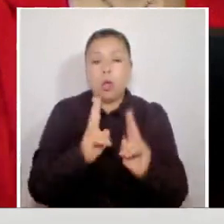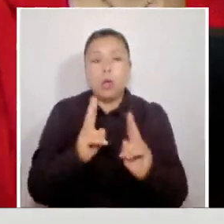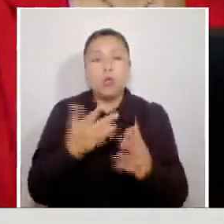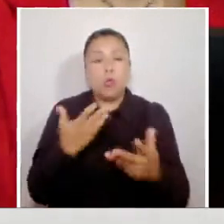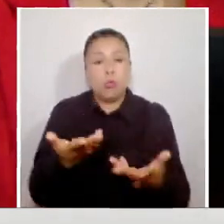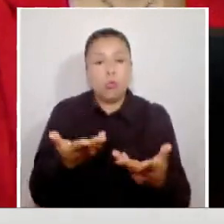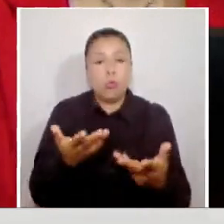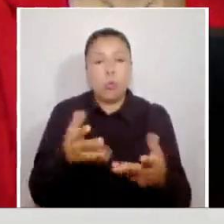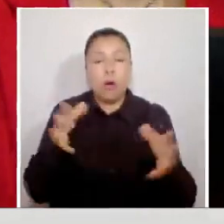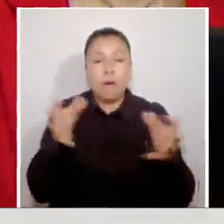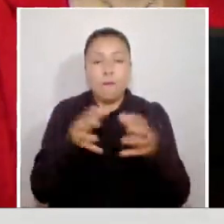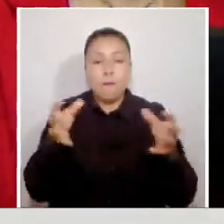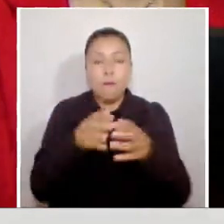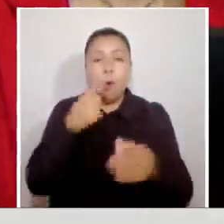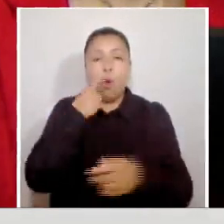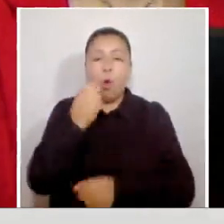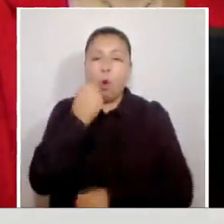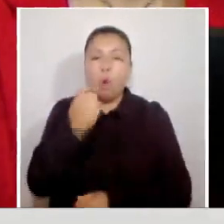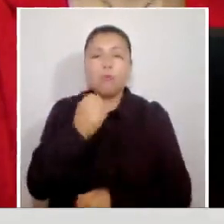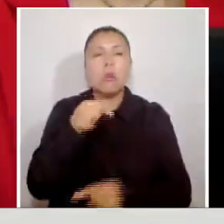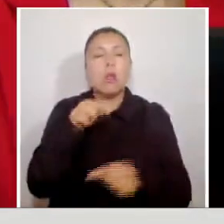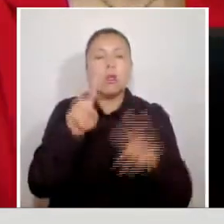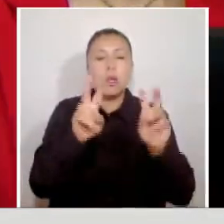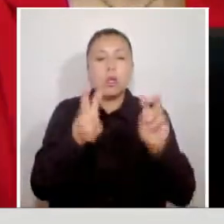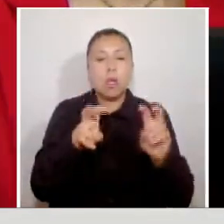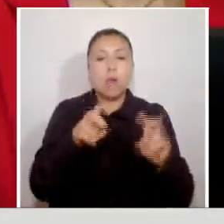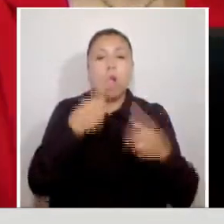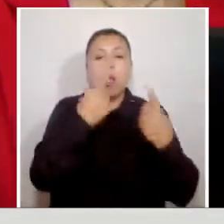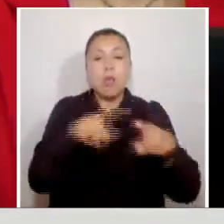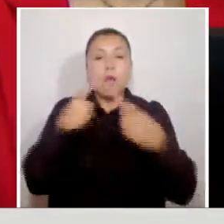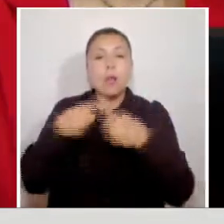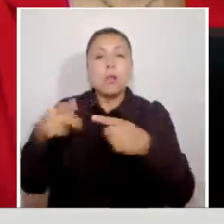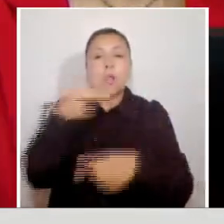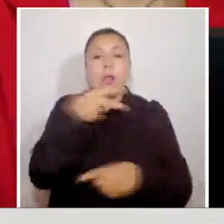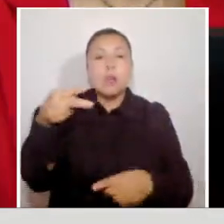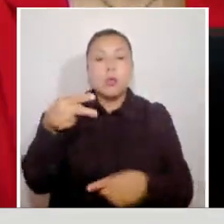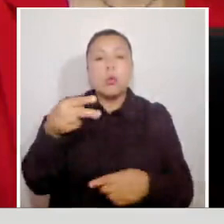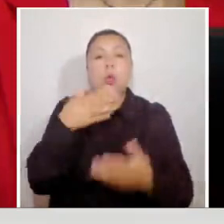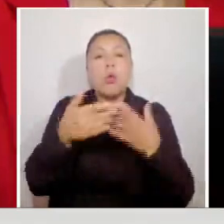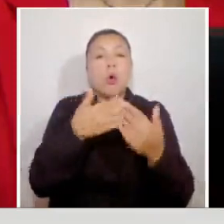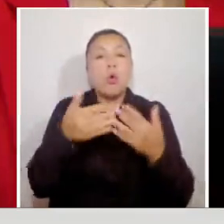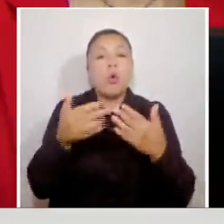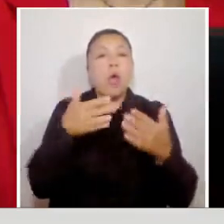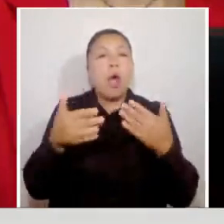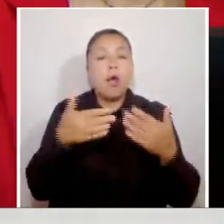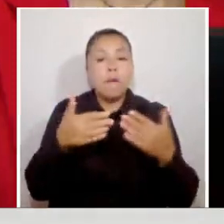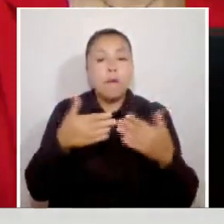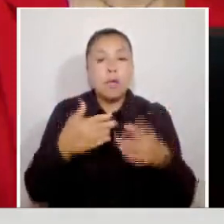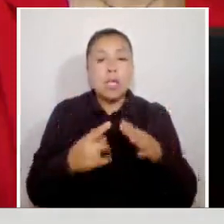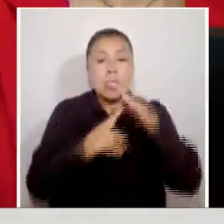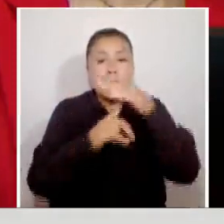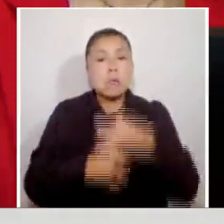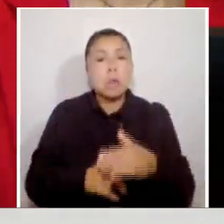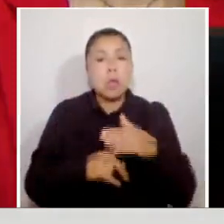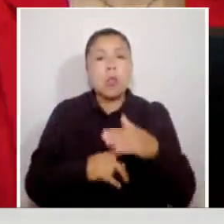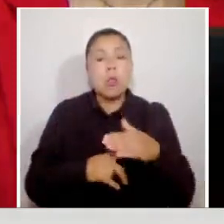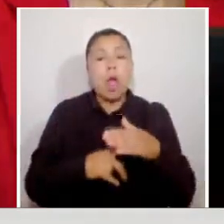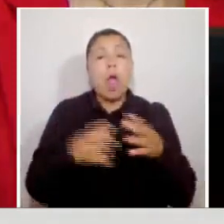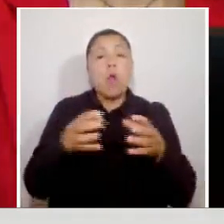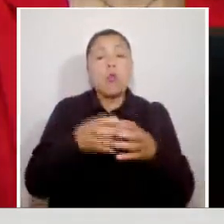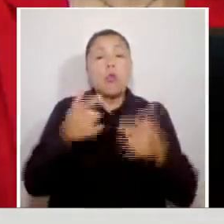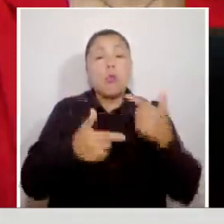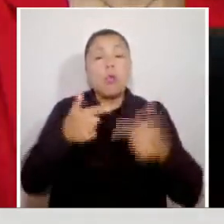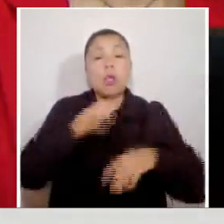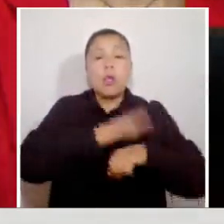violencia patriarcal Así ha ocurrido con el tema de las diversidades sexuales donde muchas veces también han sido discriminados la izquierda siempre